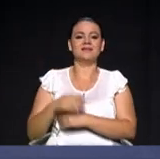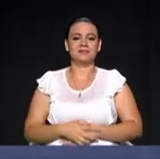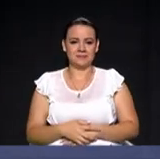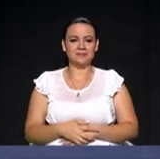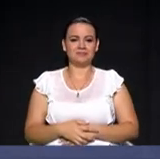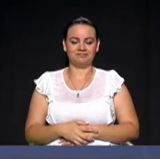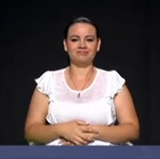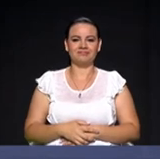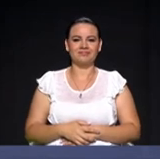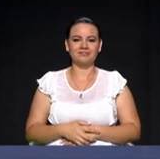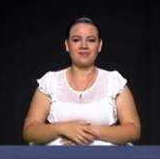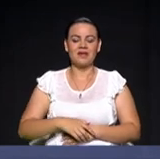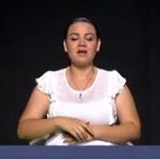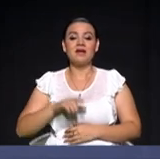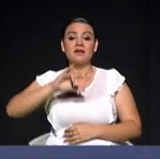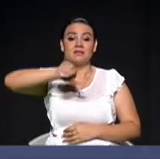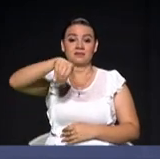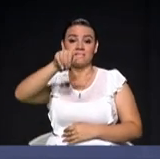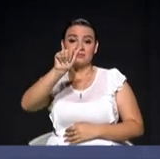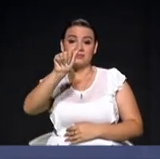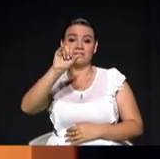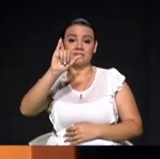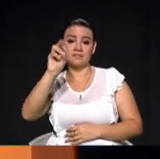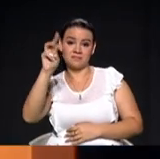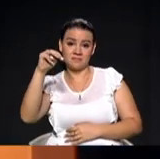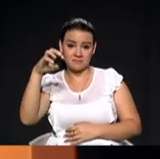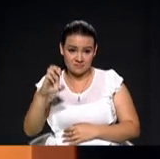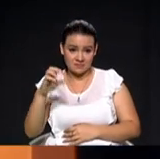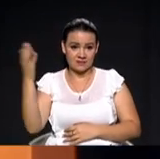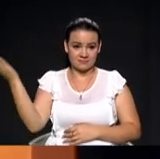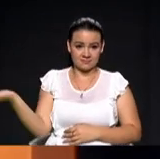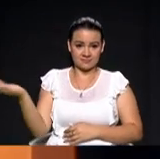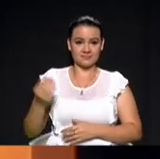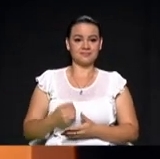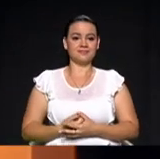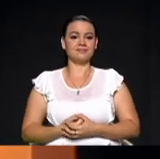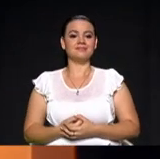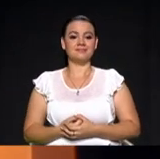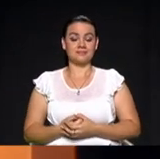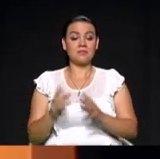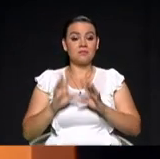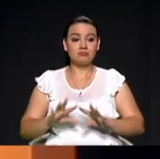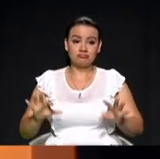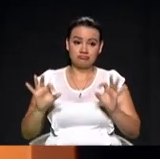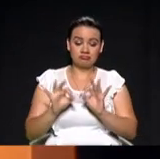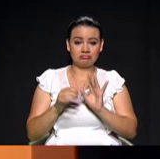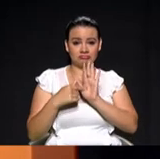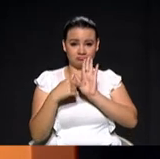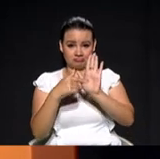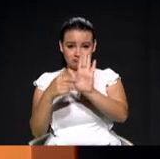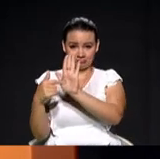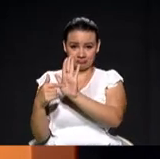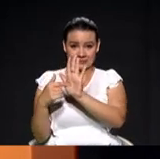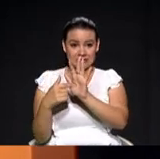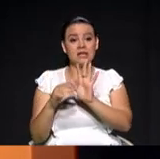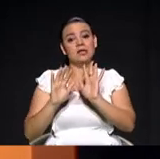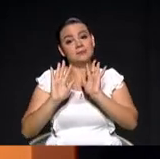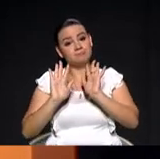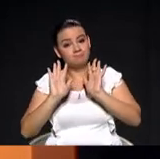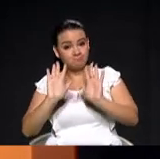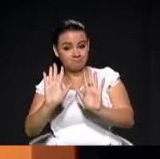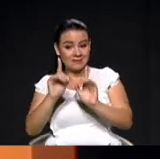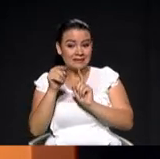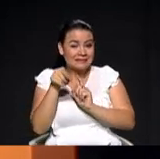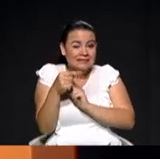izquierdo ella es candidata de la colombia justa libres es importante anotar que hay un candidato que no